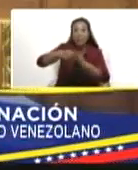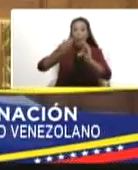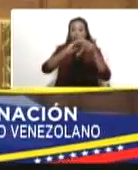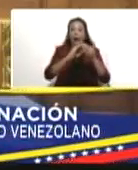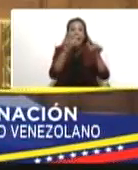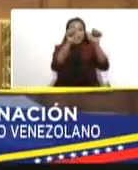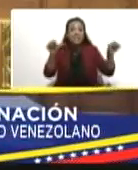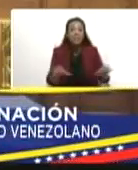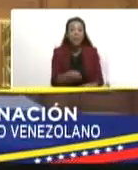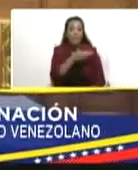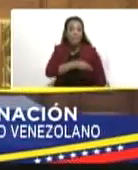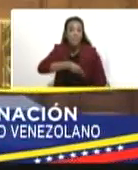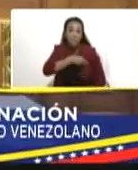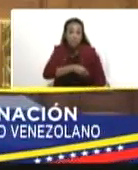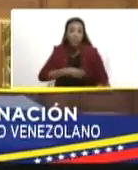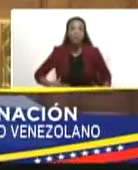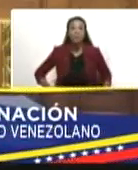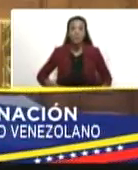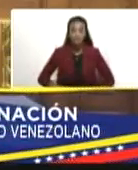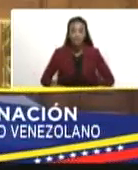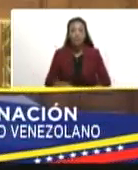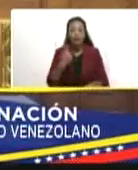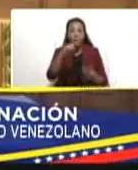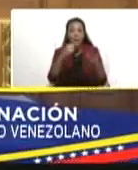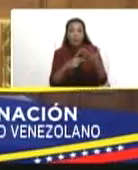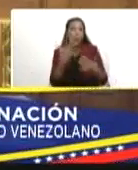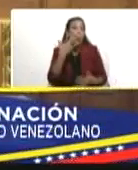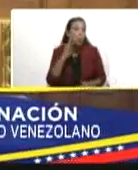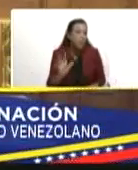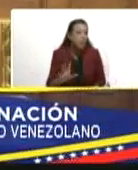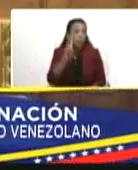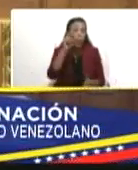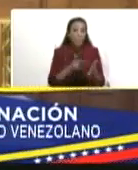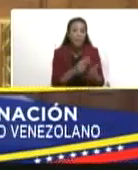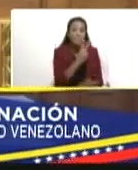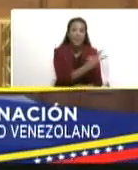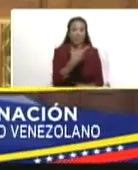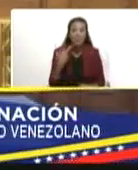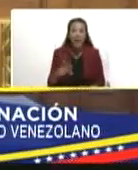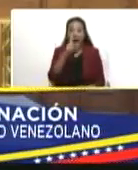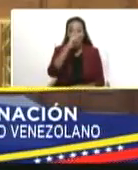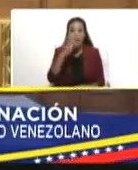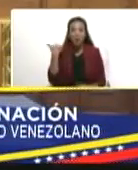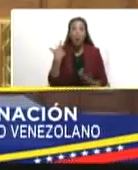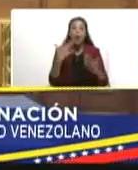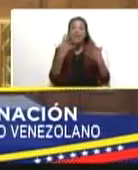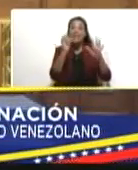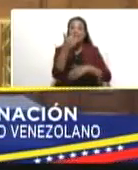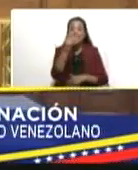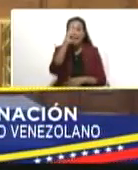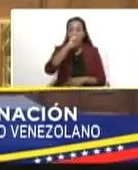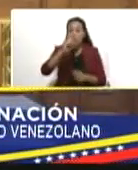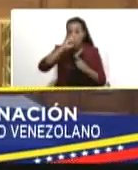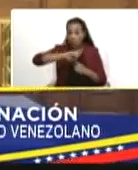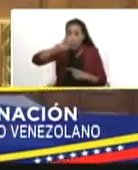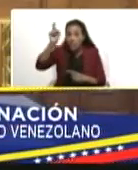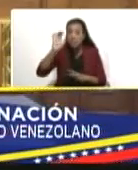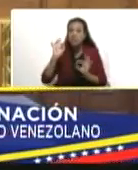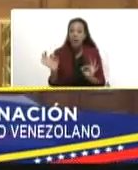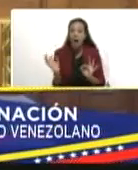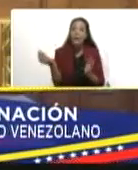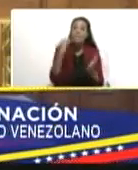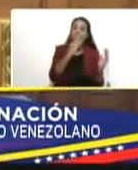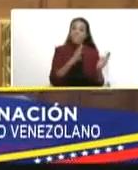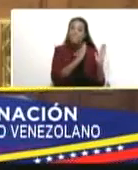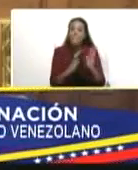sistema de emisiones que por cierto en el año 2023 cumplió 10 años adicionamos el